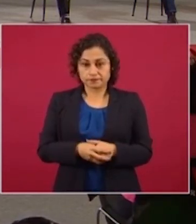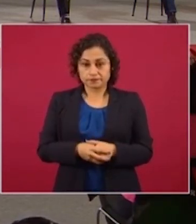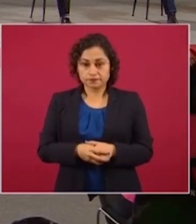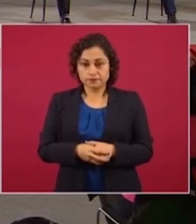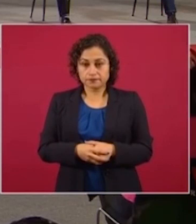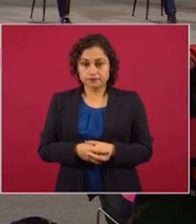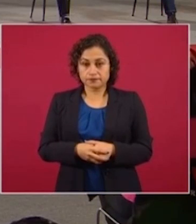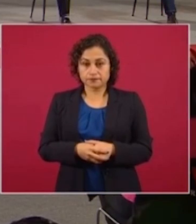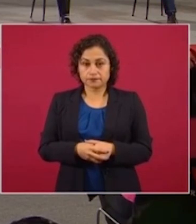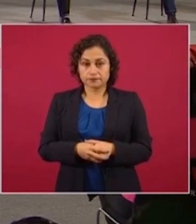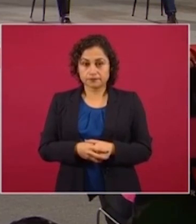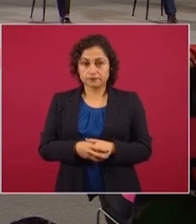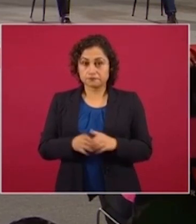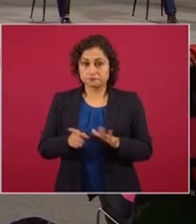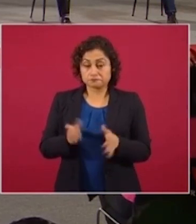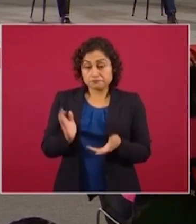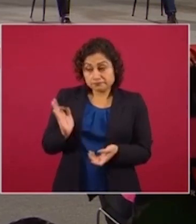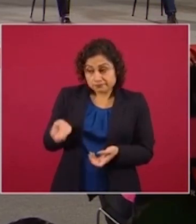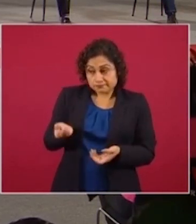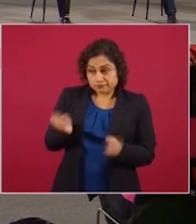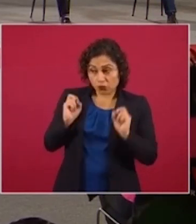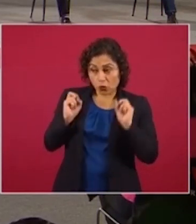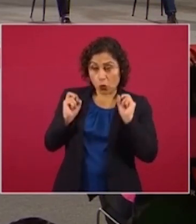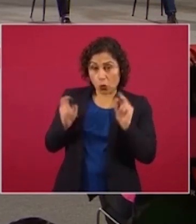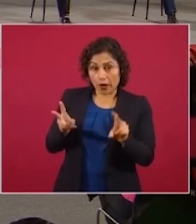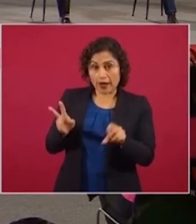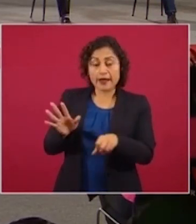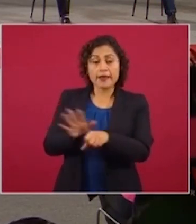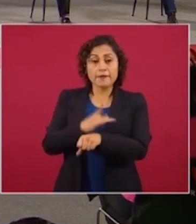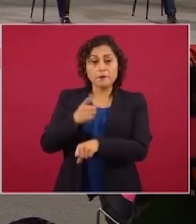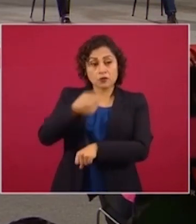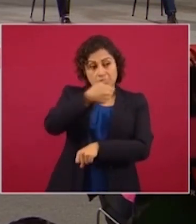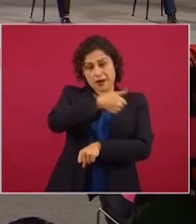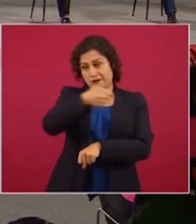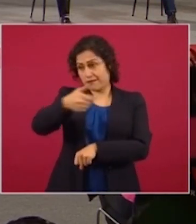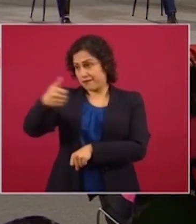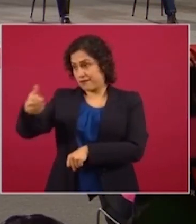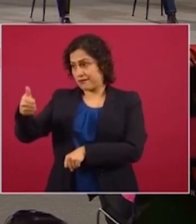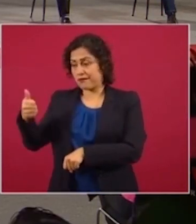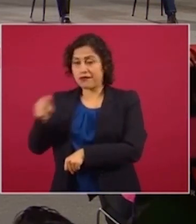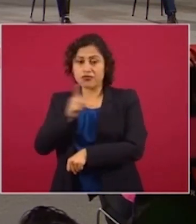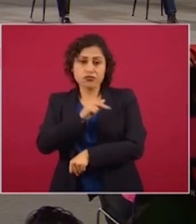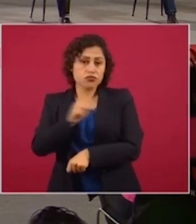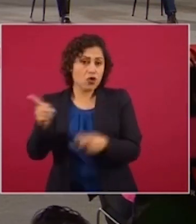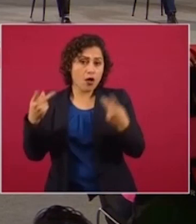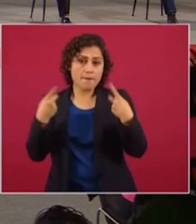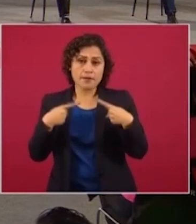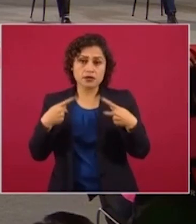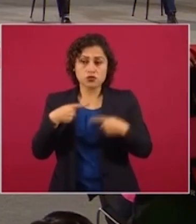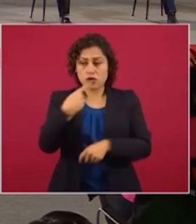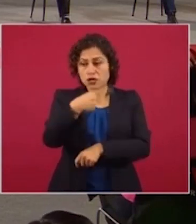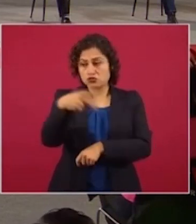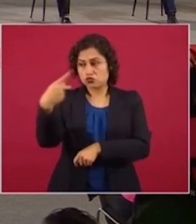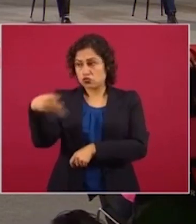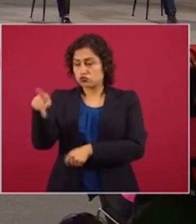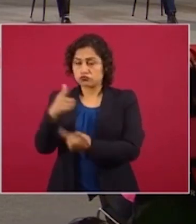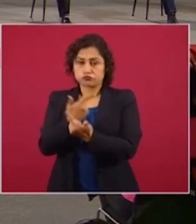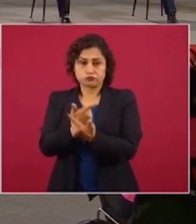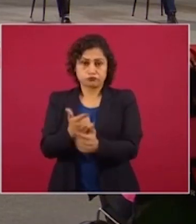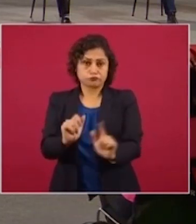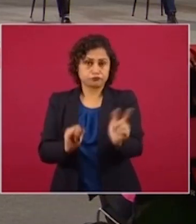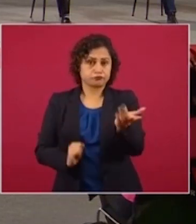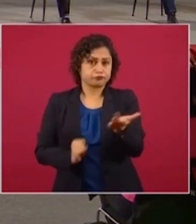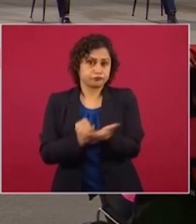persona pues tiene su criterio, ¿no? Y se debe de respetar.